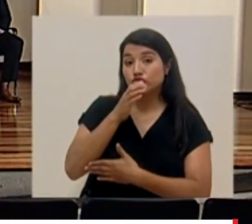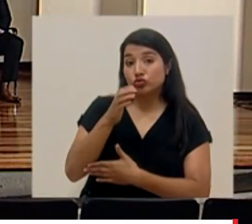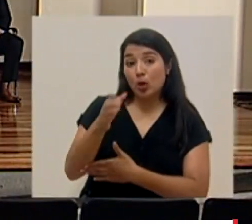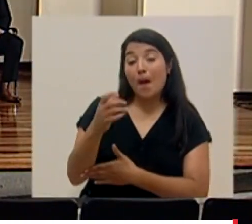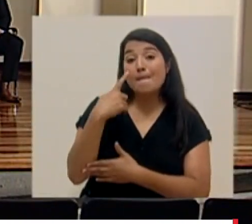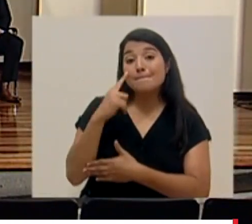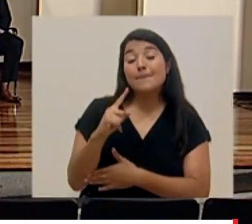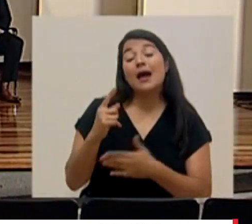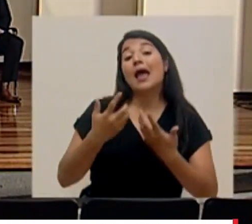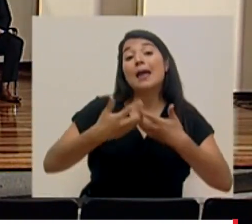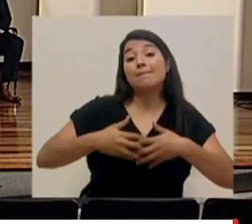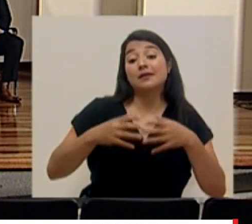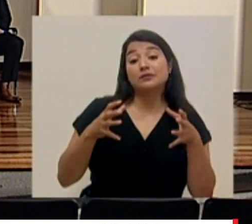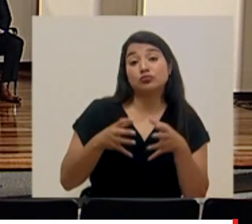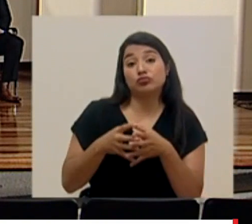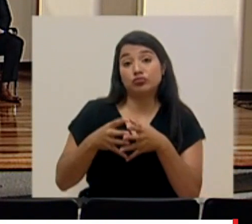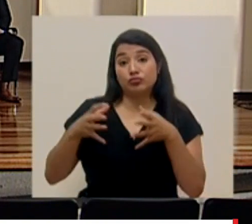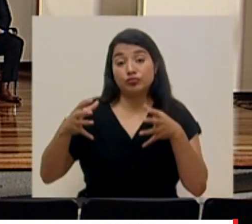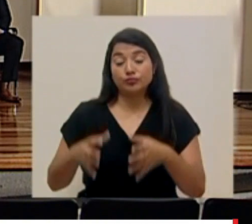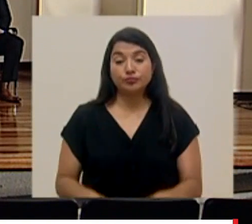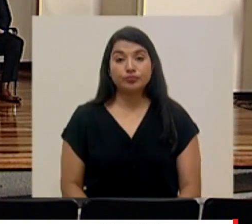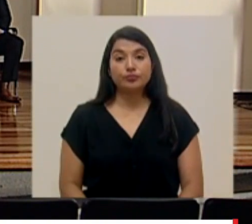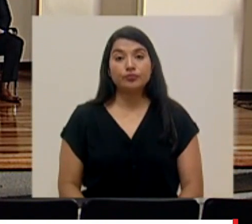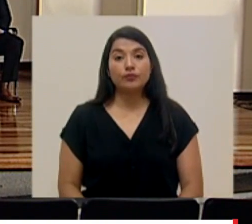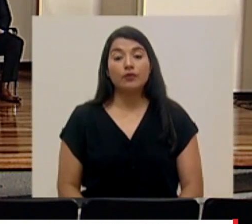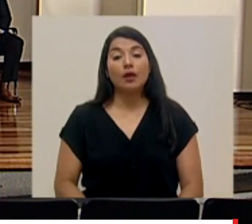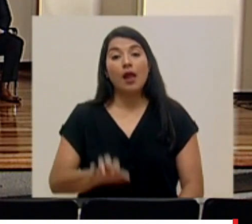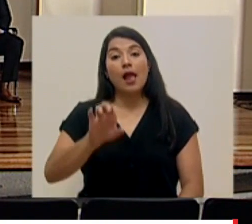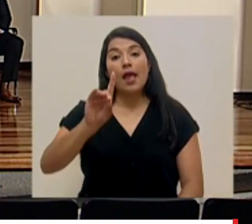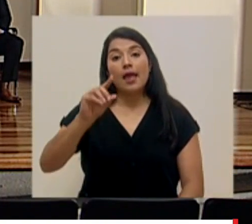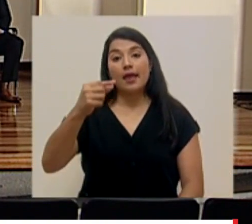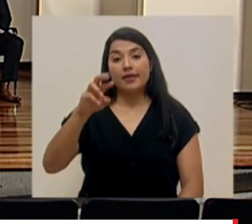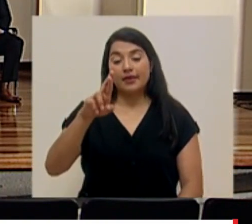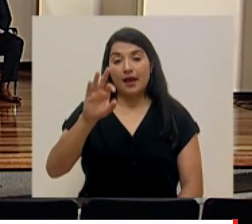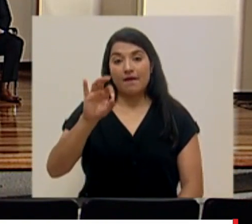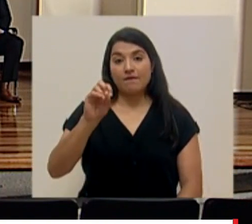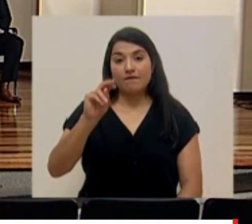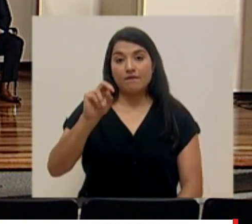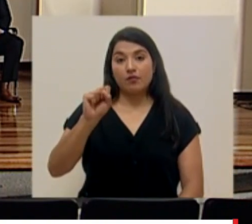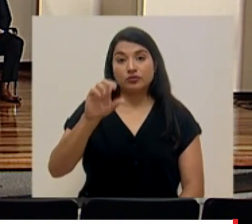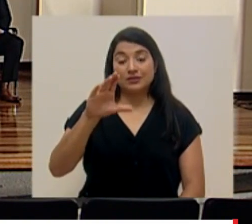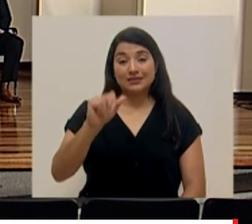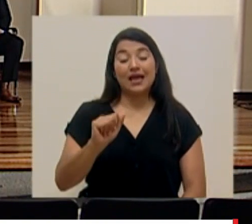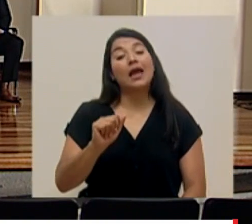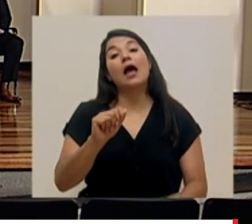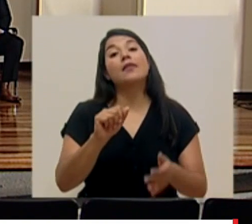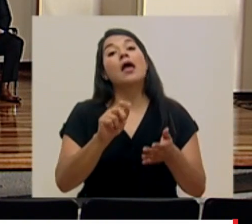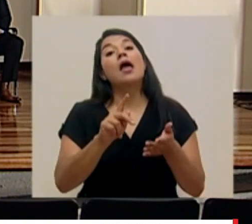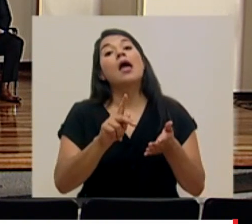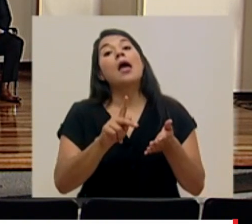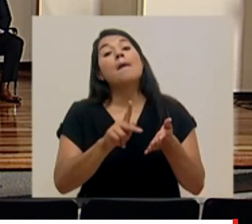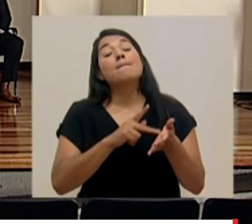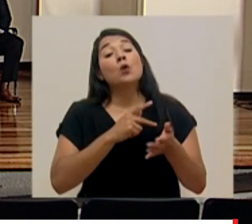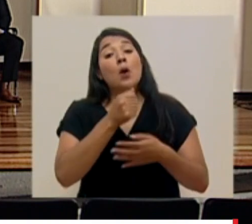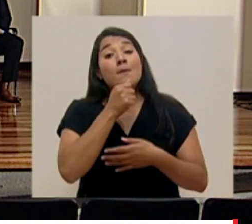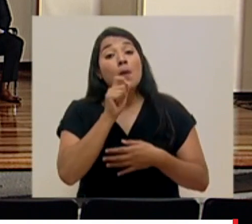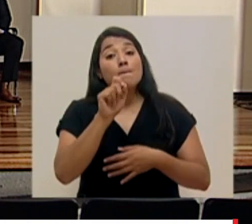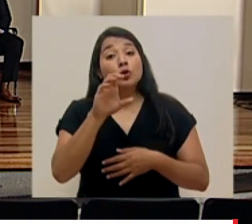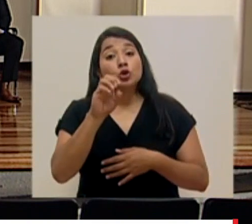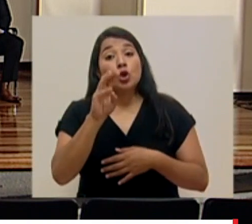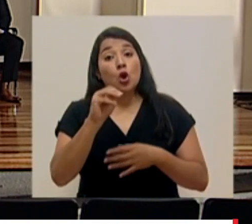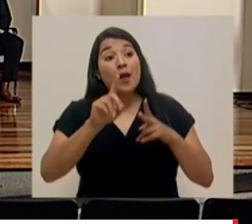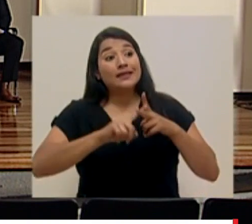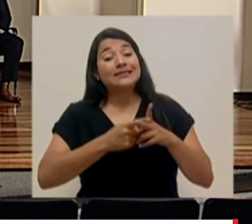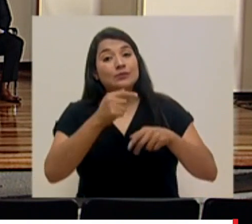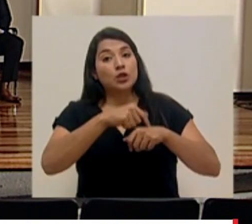recomendaciones para las pequeñas y medianas empresas. Don Edgar Fonseca de puroperiodismo.com, escuchamos su consulta para iniciar este